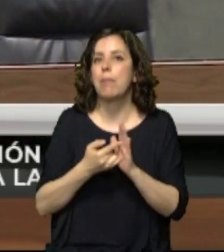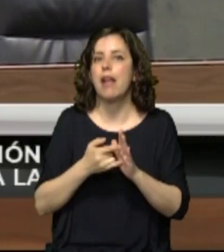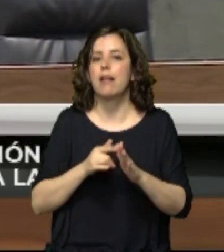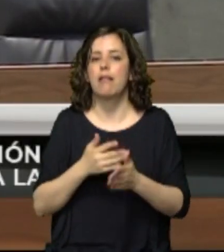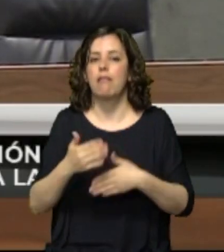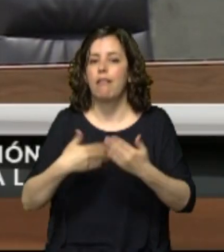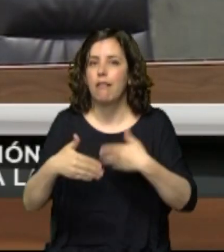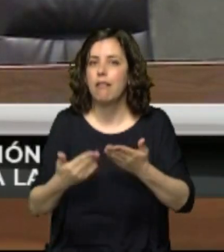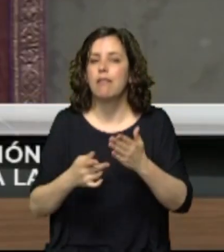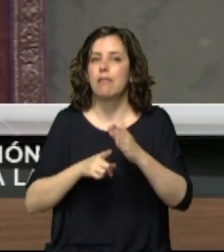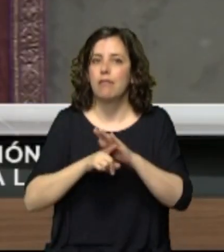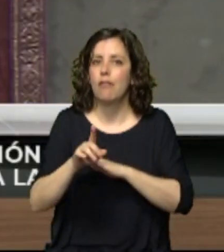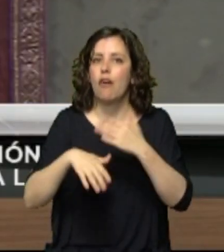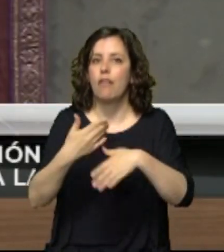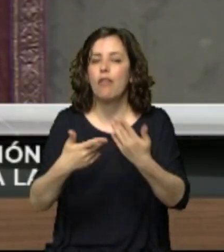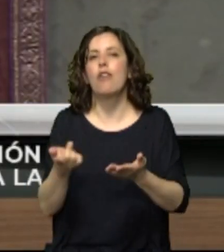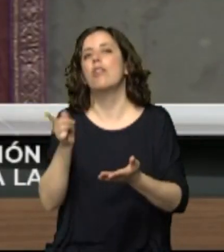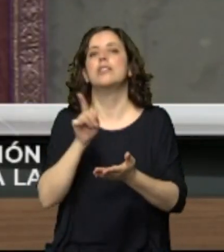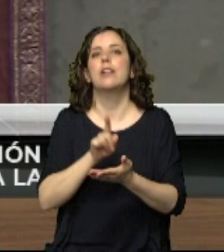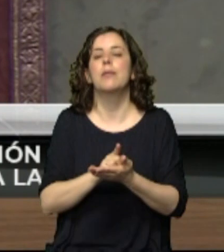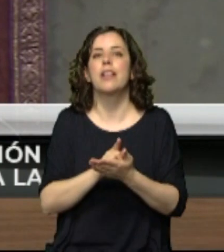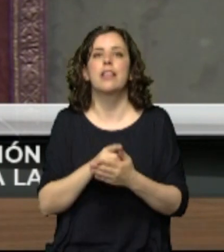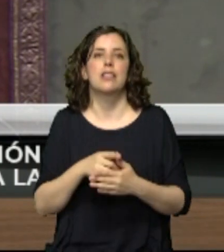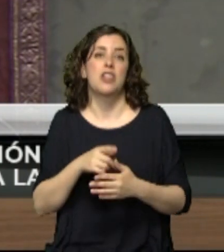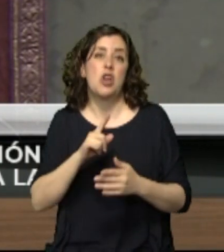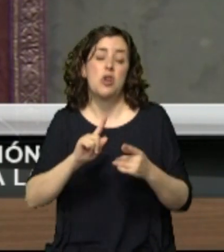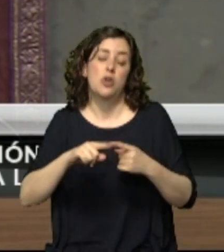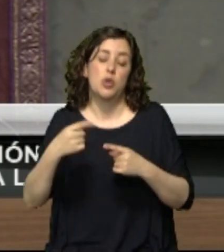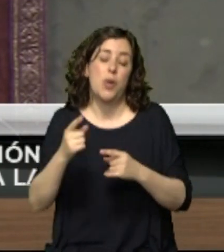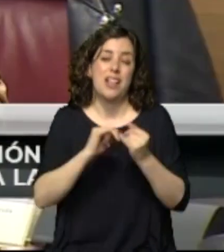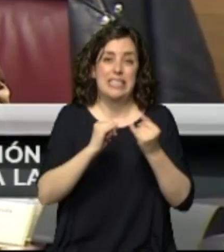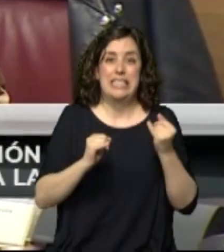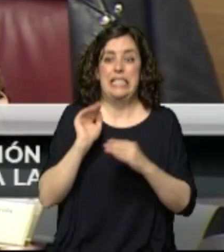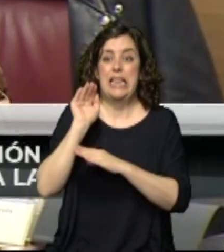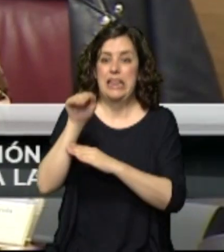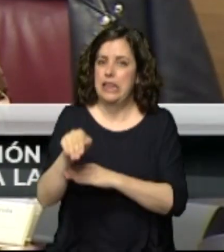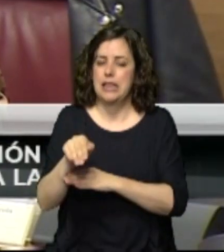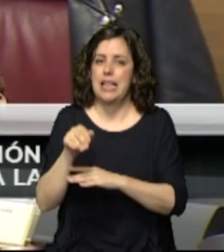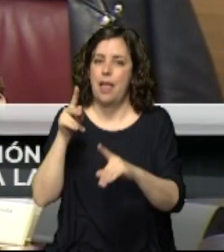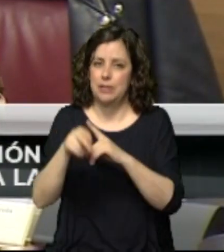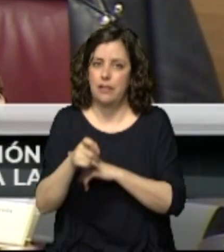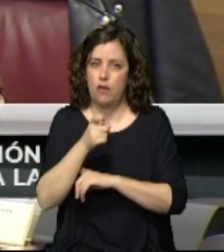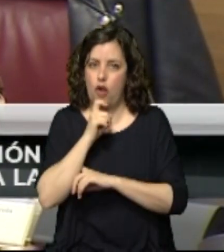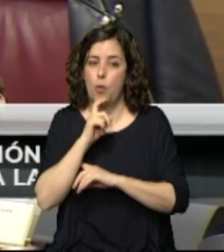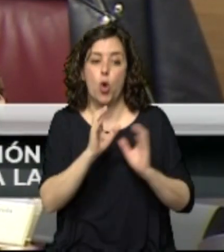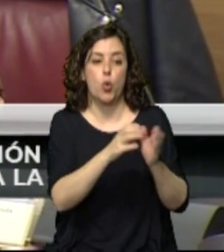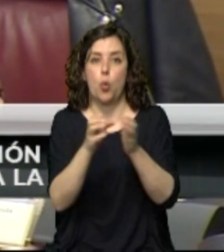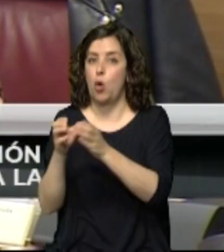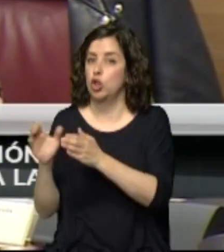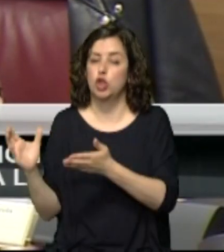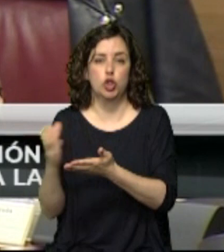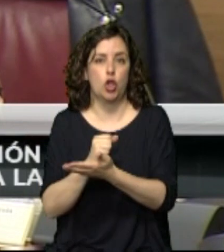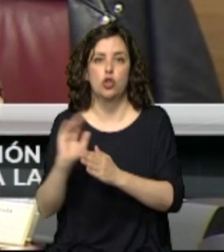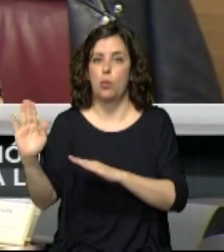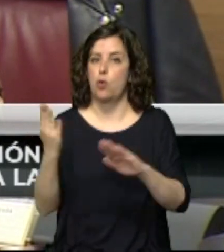Navarra pondrá en marcha para hacer frente a las consecuencias de la crisis. Todos los grupos presentarán propuestas de resolución en base a 4